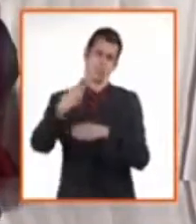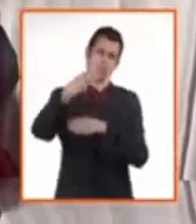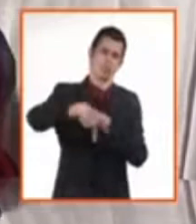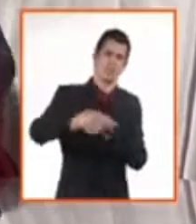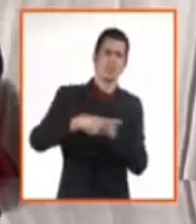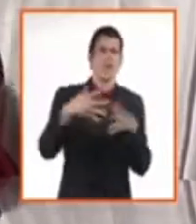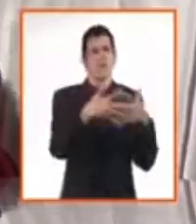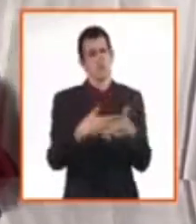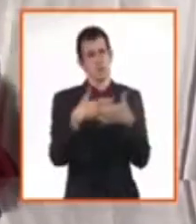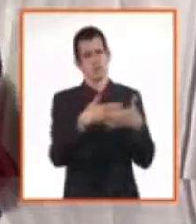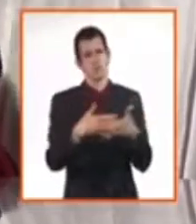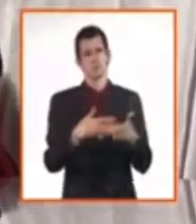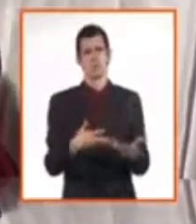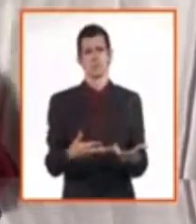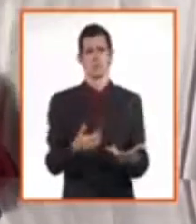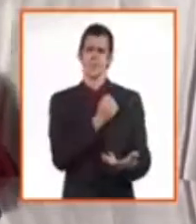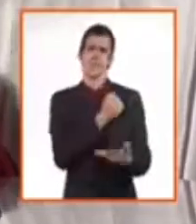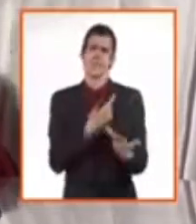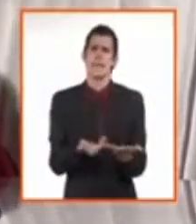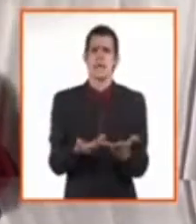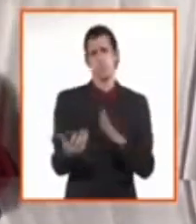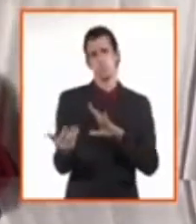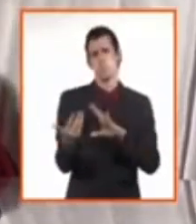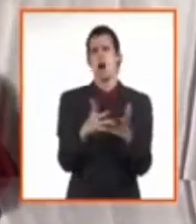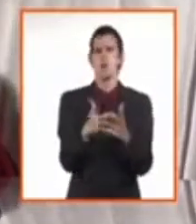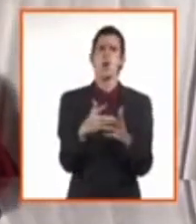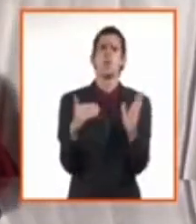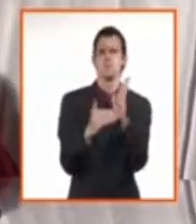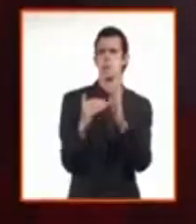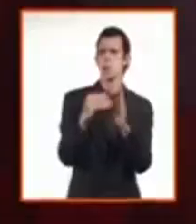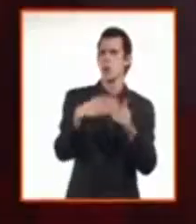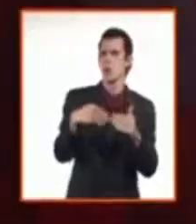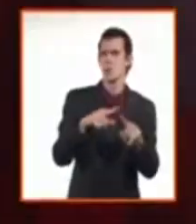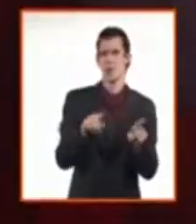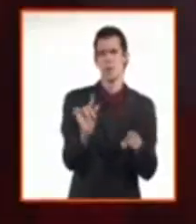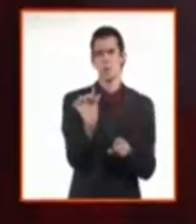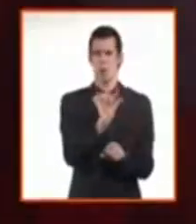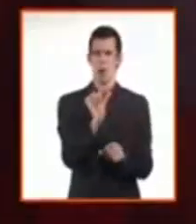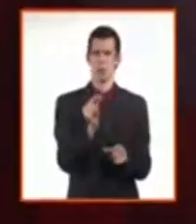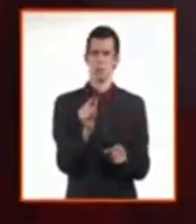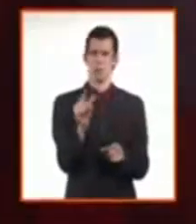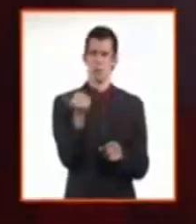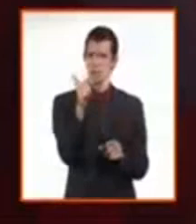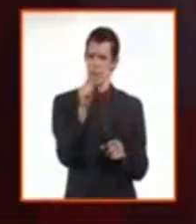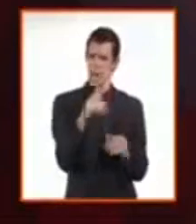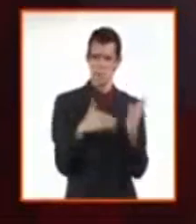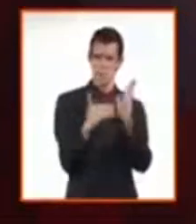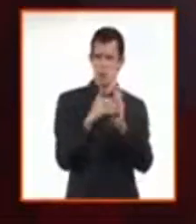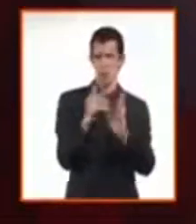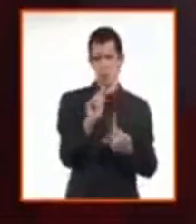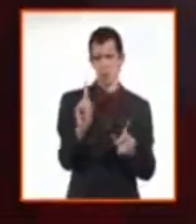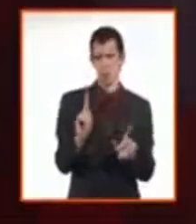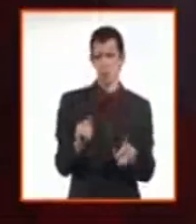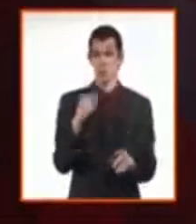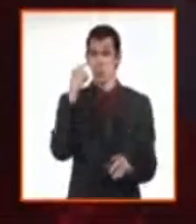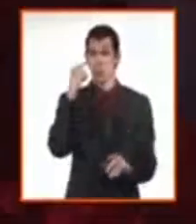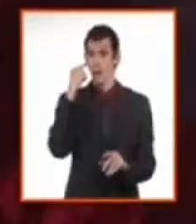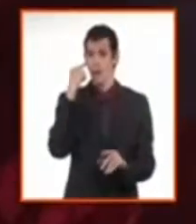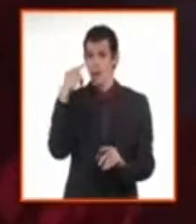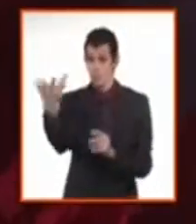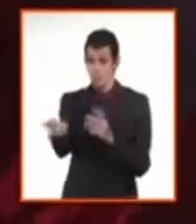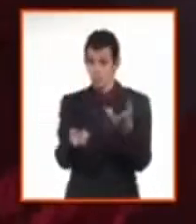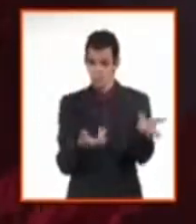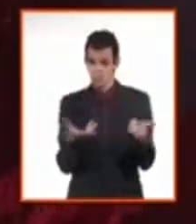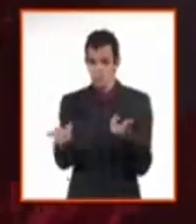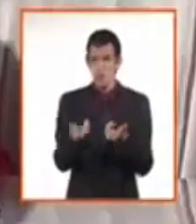no debe llegar ni a decenas que es una cumbre después de haber aprobado 40 años para la guerra pero